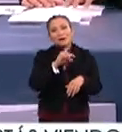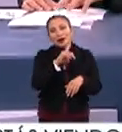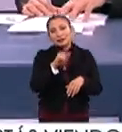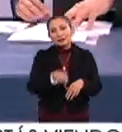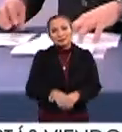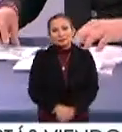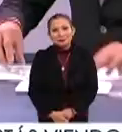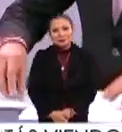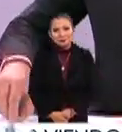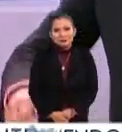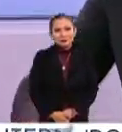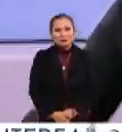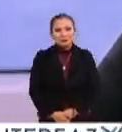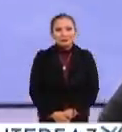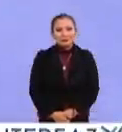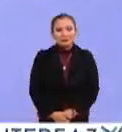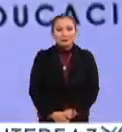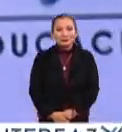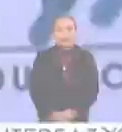vayan.